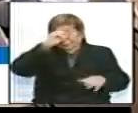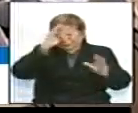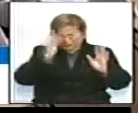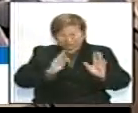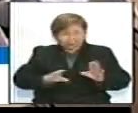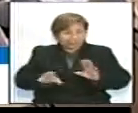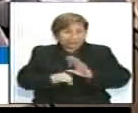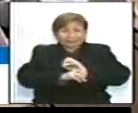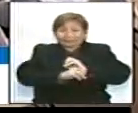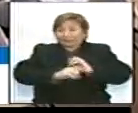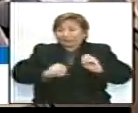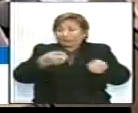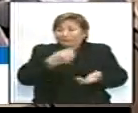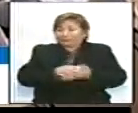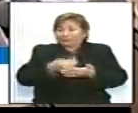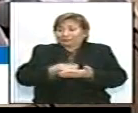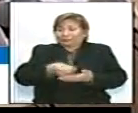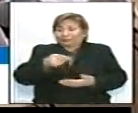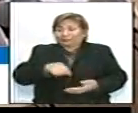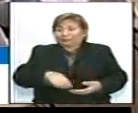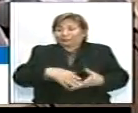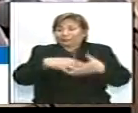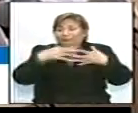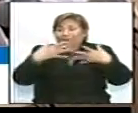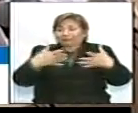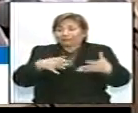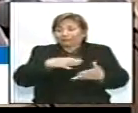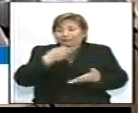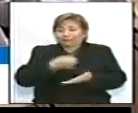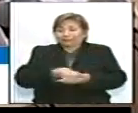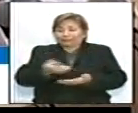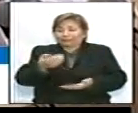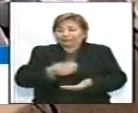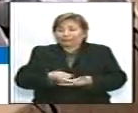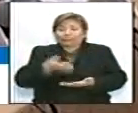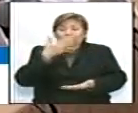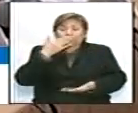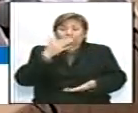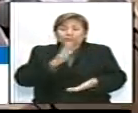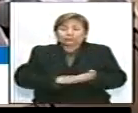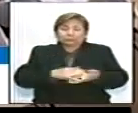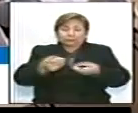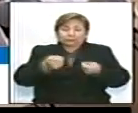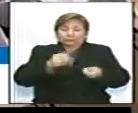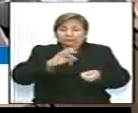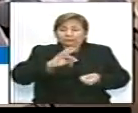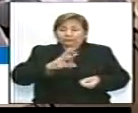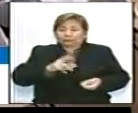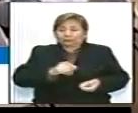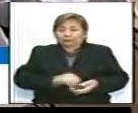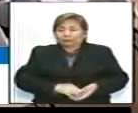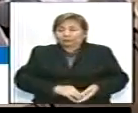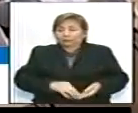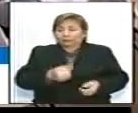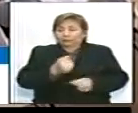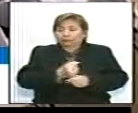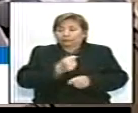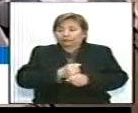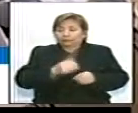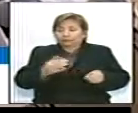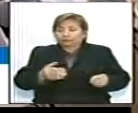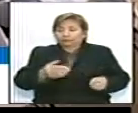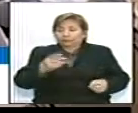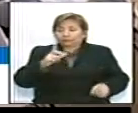repleto. Plata como nunca hemos tenido en este país. Y todo ha sido botada por malas gestiones, por robos de los funcionarios o por los